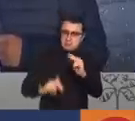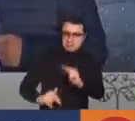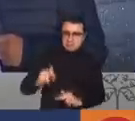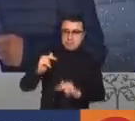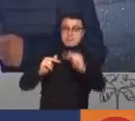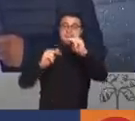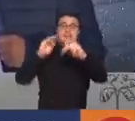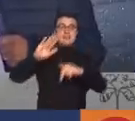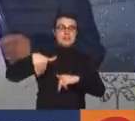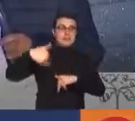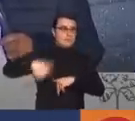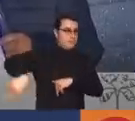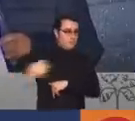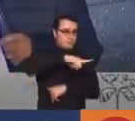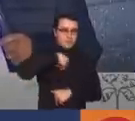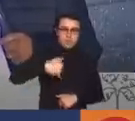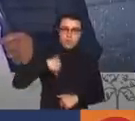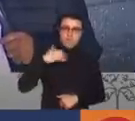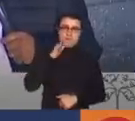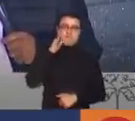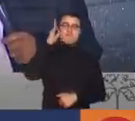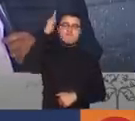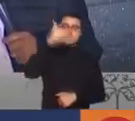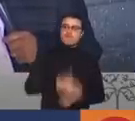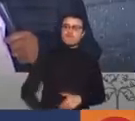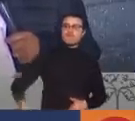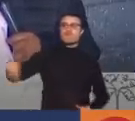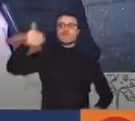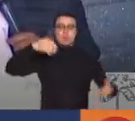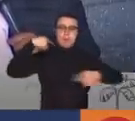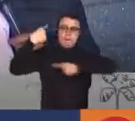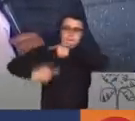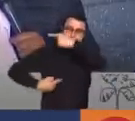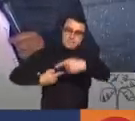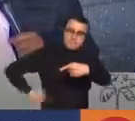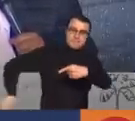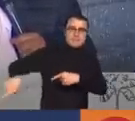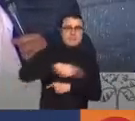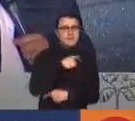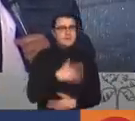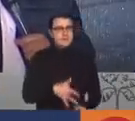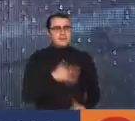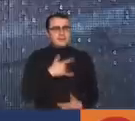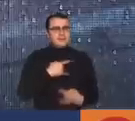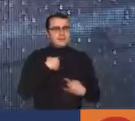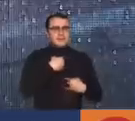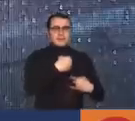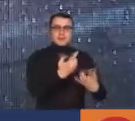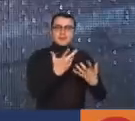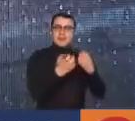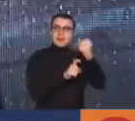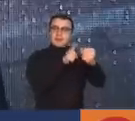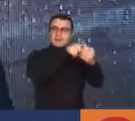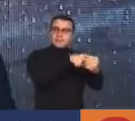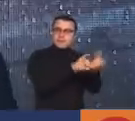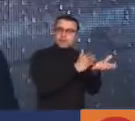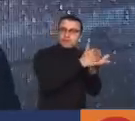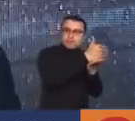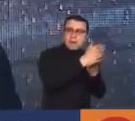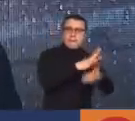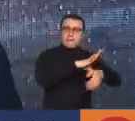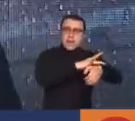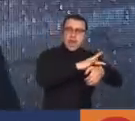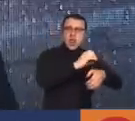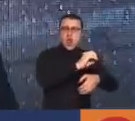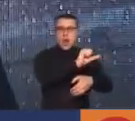una generación aquí de jóvenes con vocación de ser médicos y médicas, enfermeros, enfermeras,